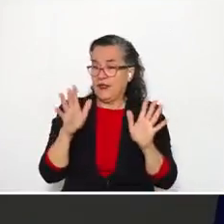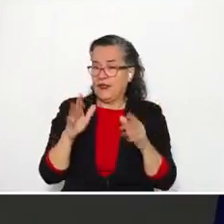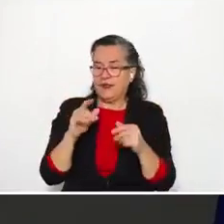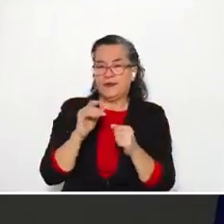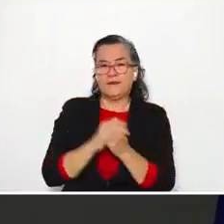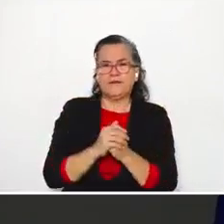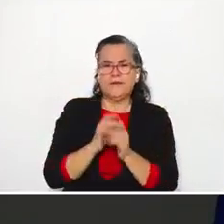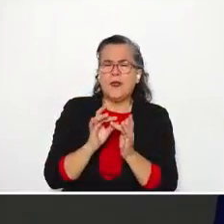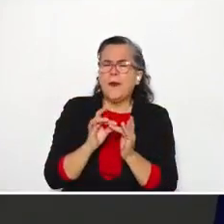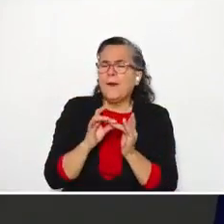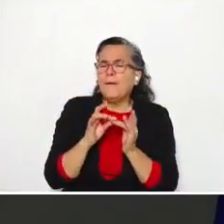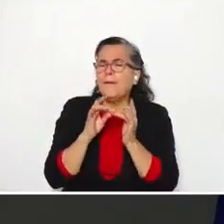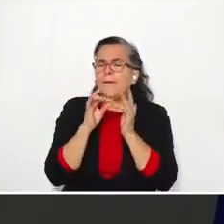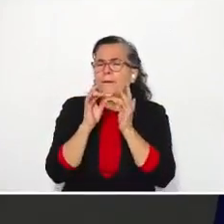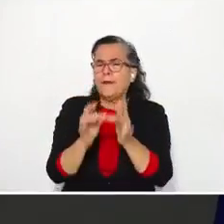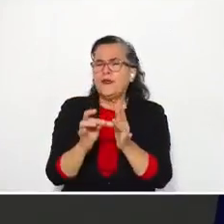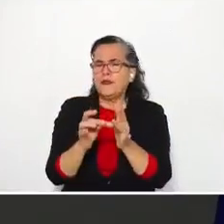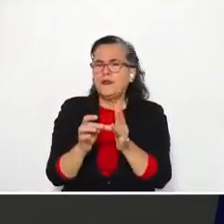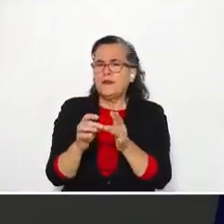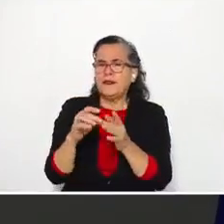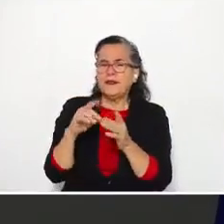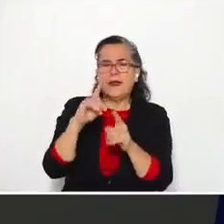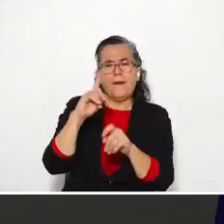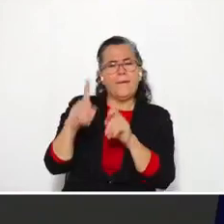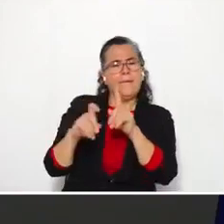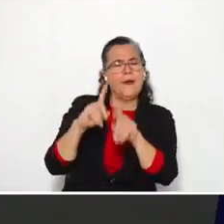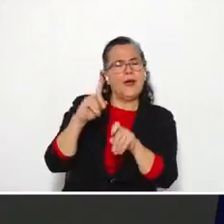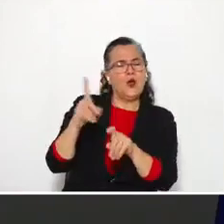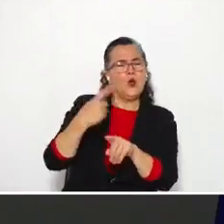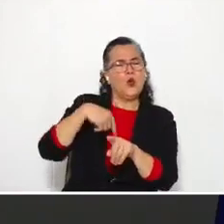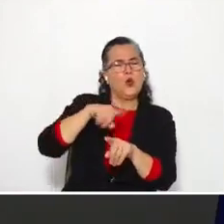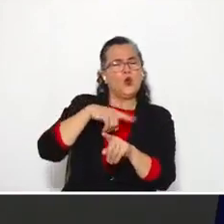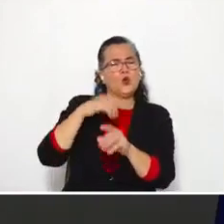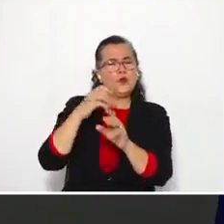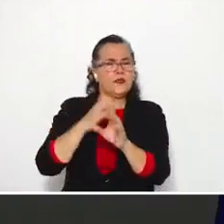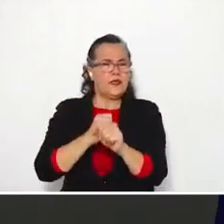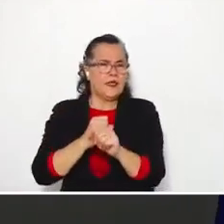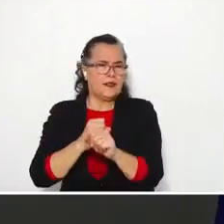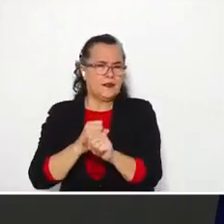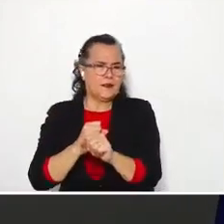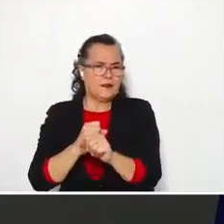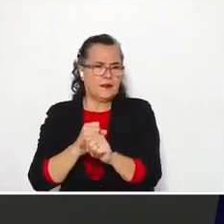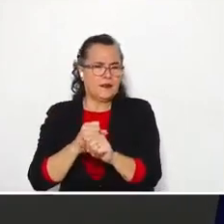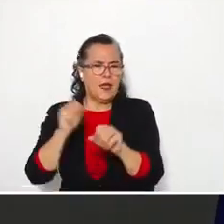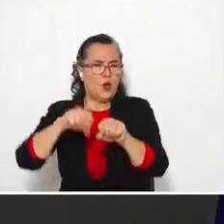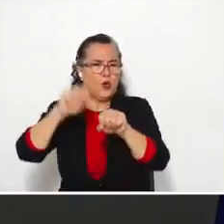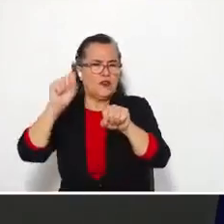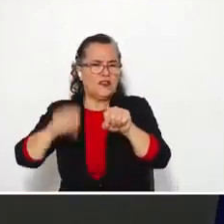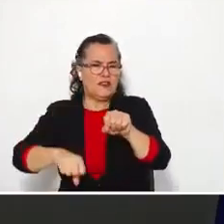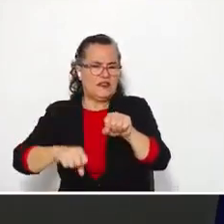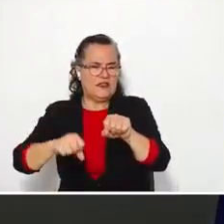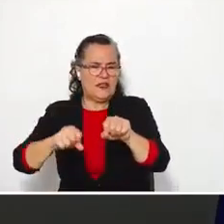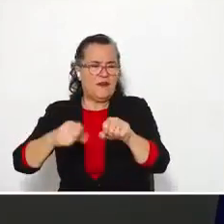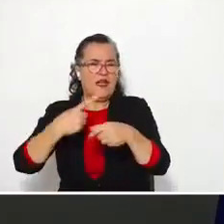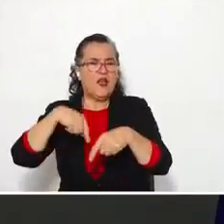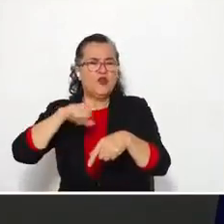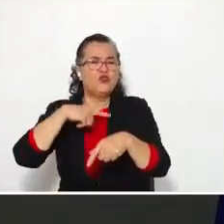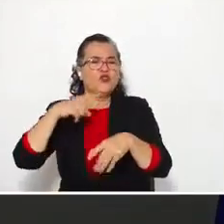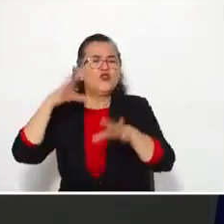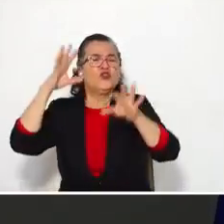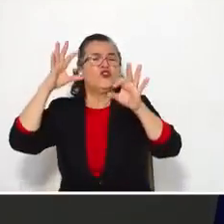Sobre todo, preguntas que hacemos en el seno de un sistema que pretendemos